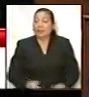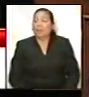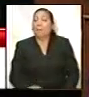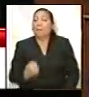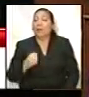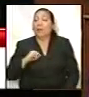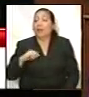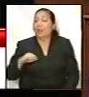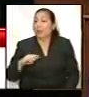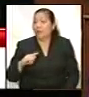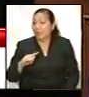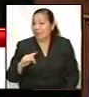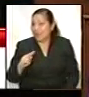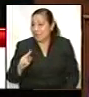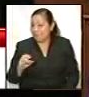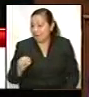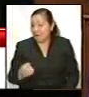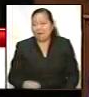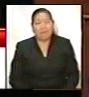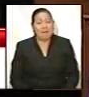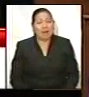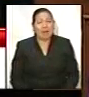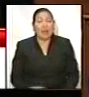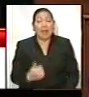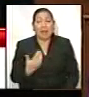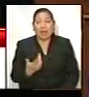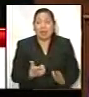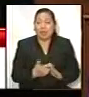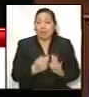Poder Ejecutivo. Y hay la ley